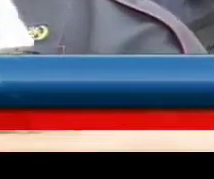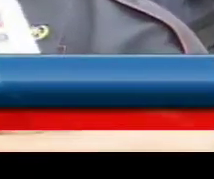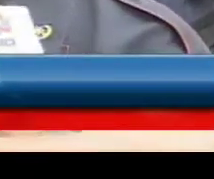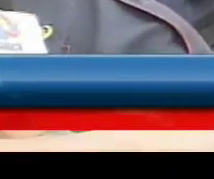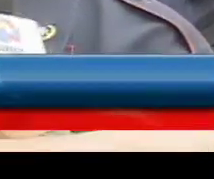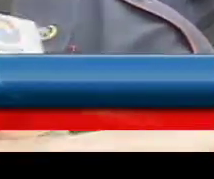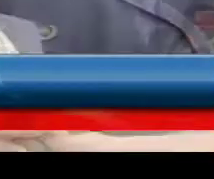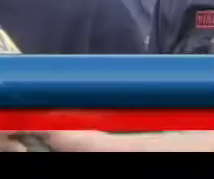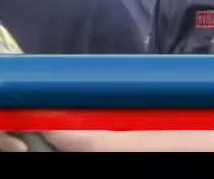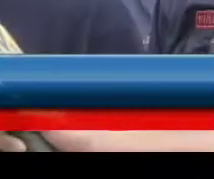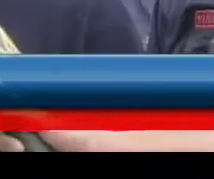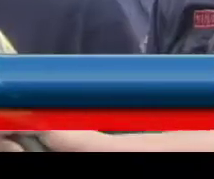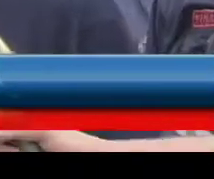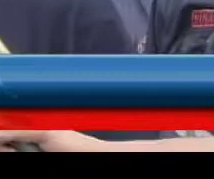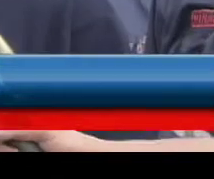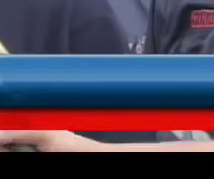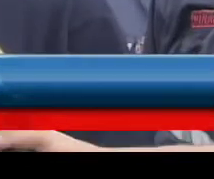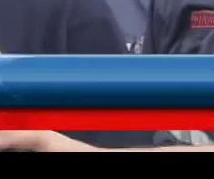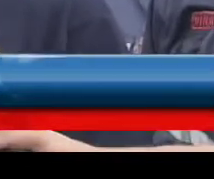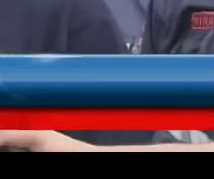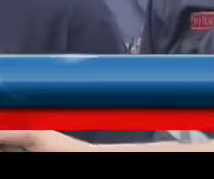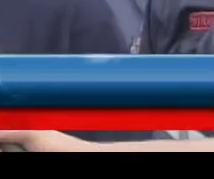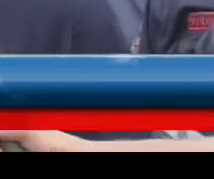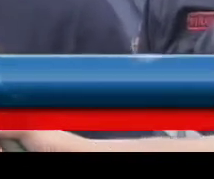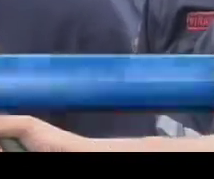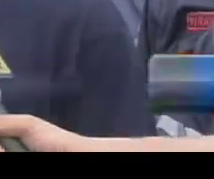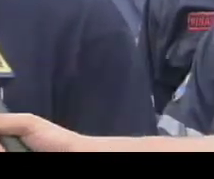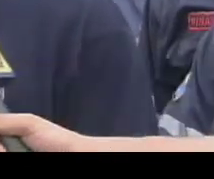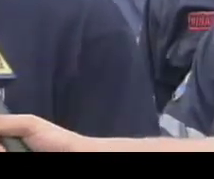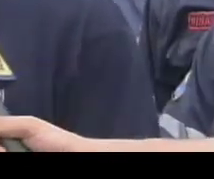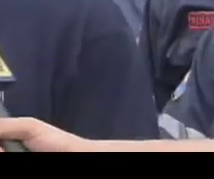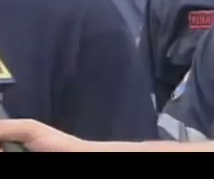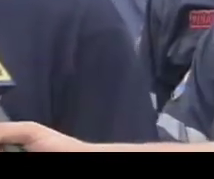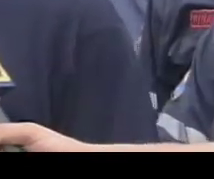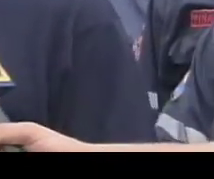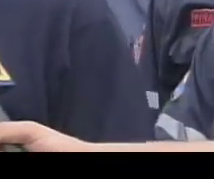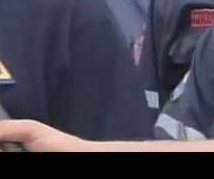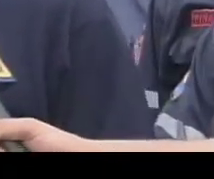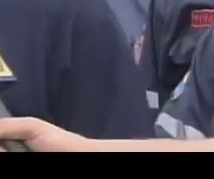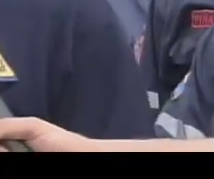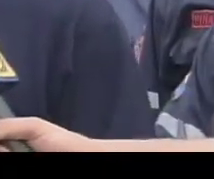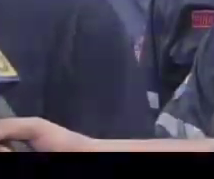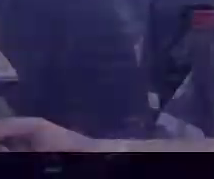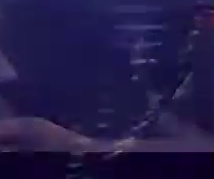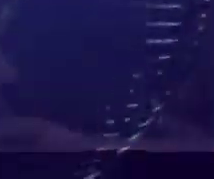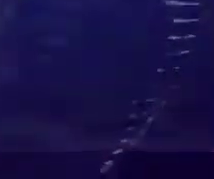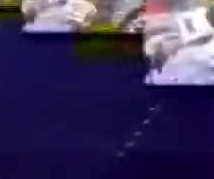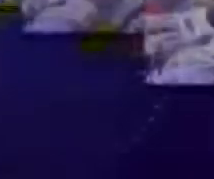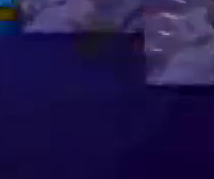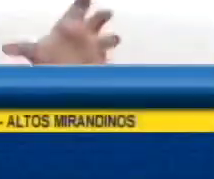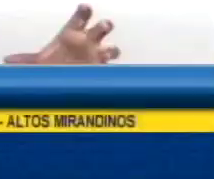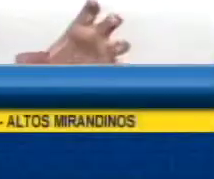Balance. Autoridades informan sobre daños ocasionados por precipitaciones en todo el país.